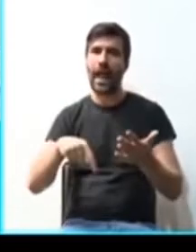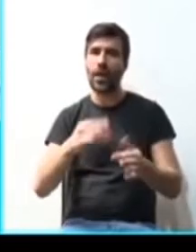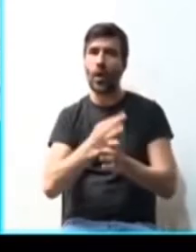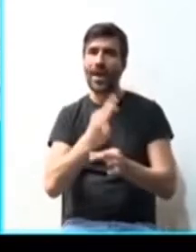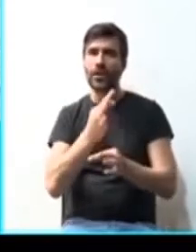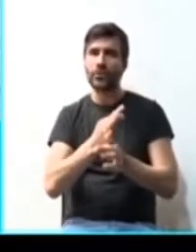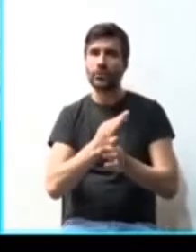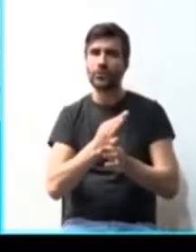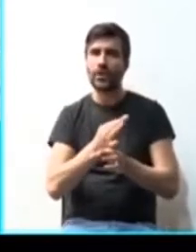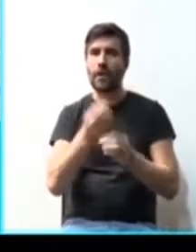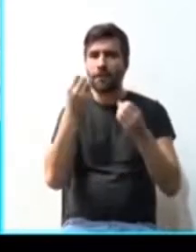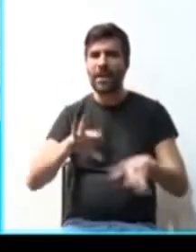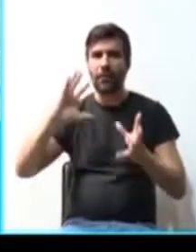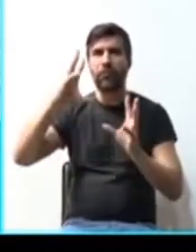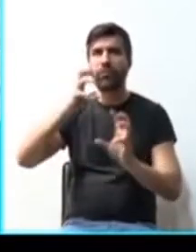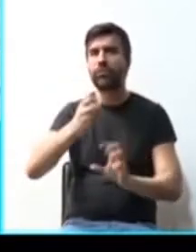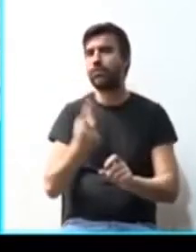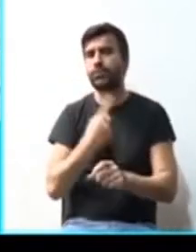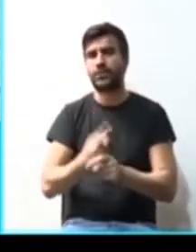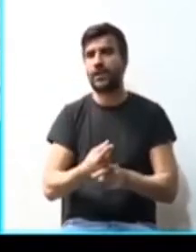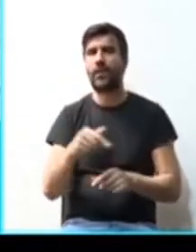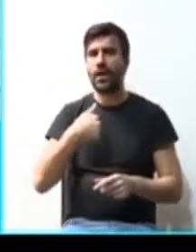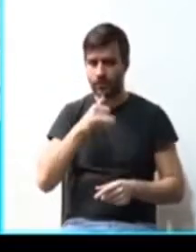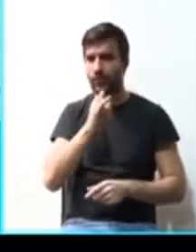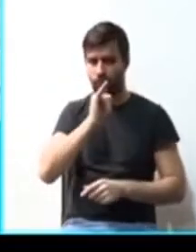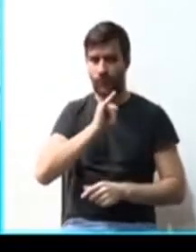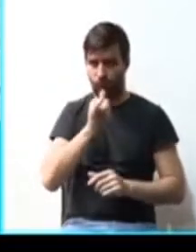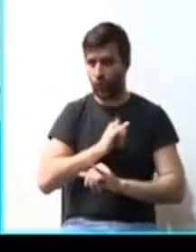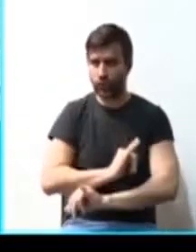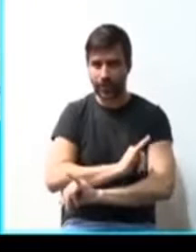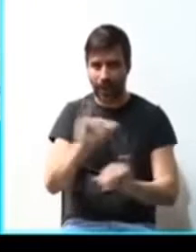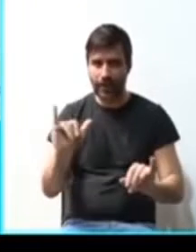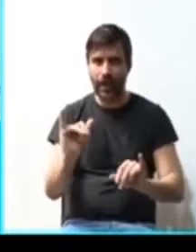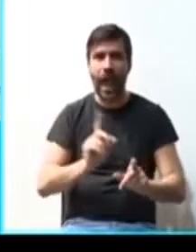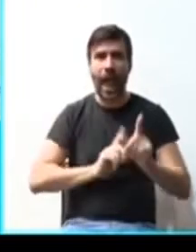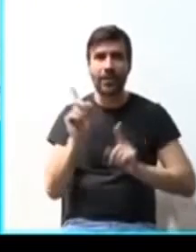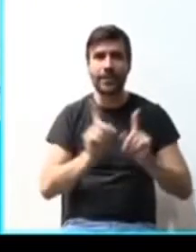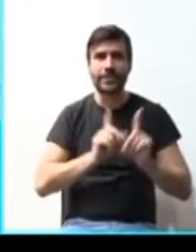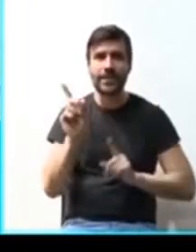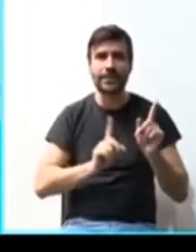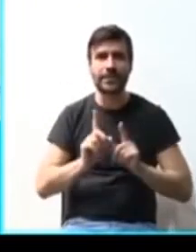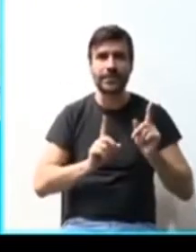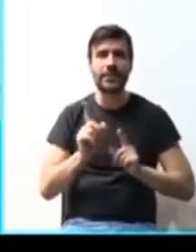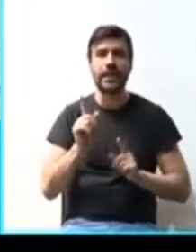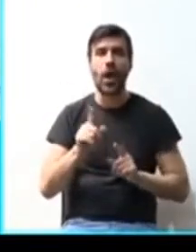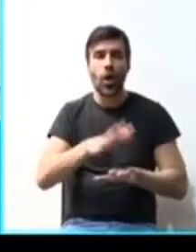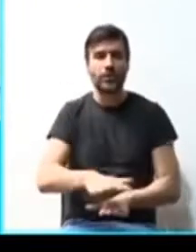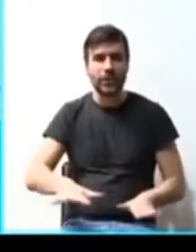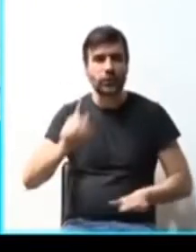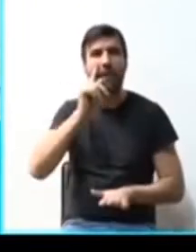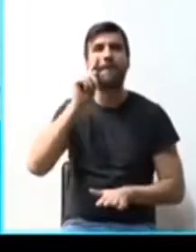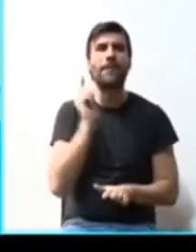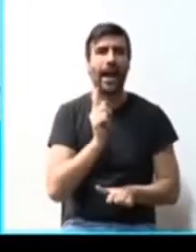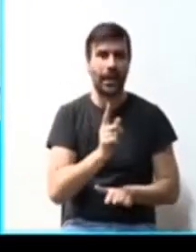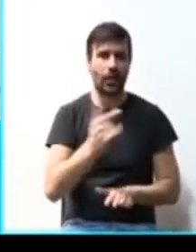una pérdida de clase. Déjeme decirle lo siguiente. En algunos casos se ha puesto en riesgo la seguridad de los chicos.